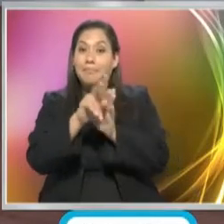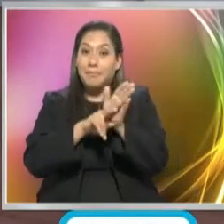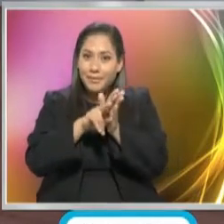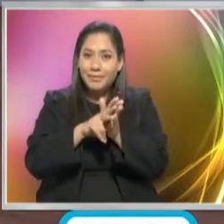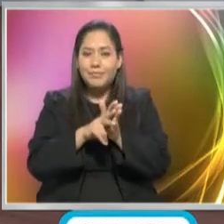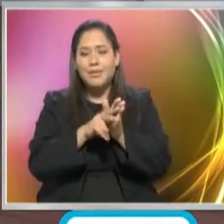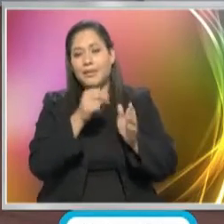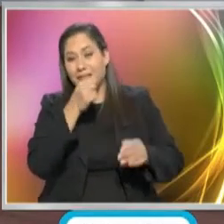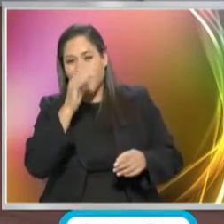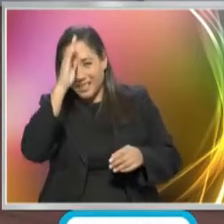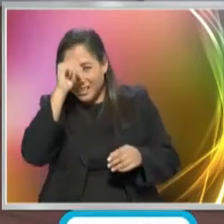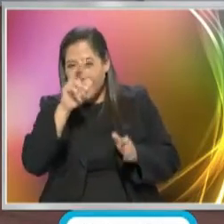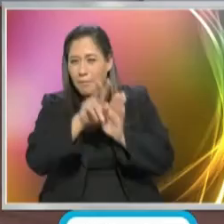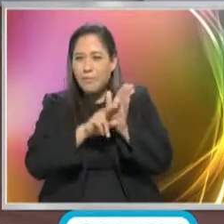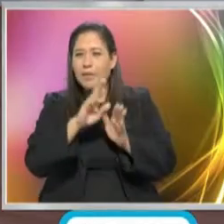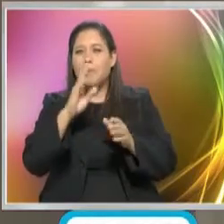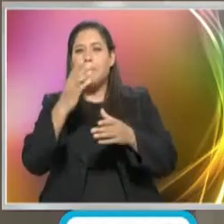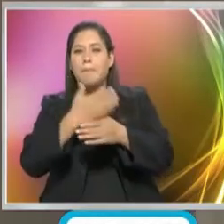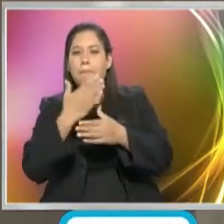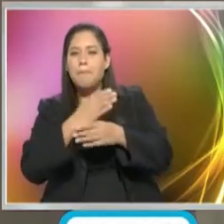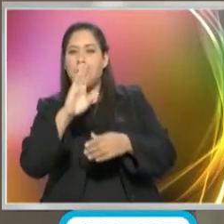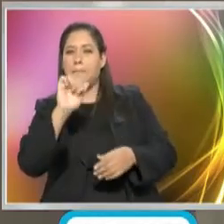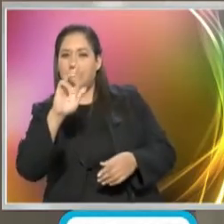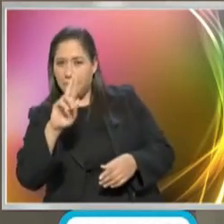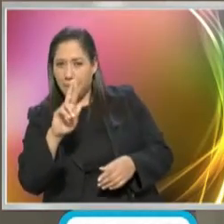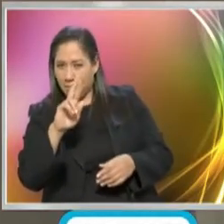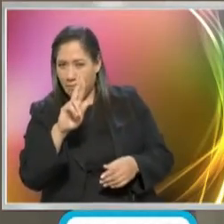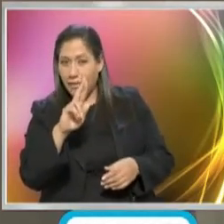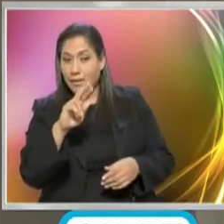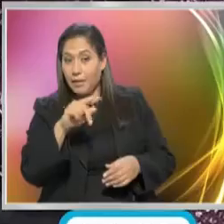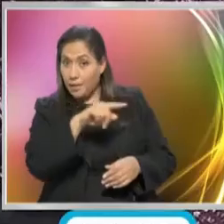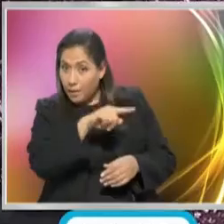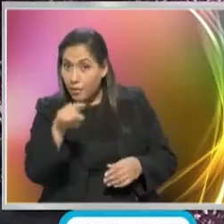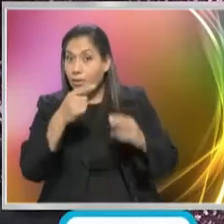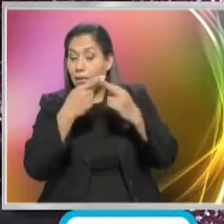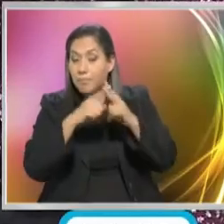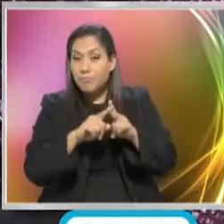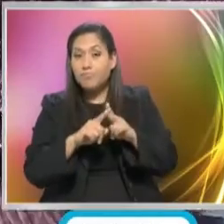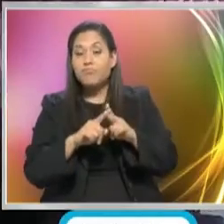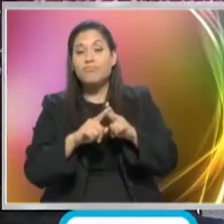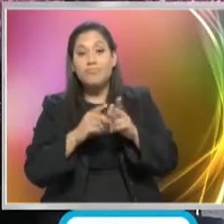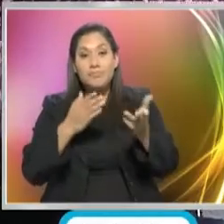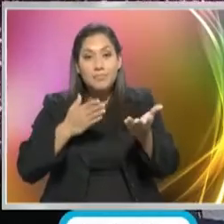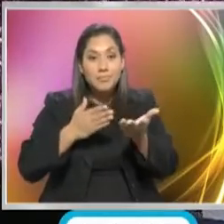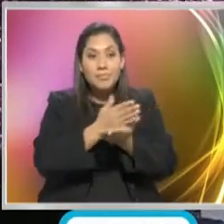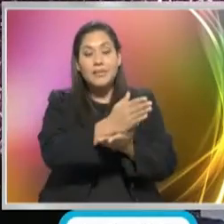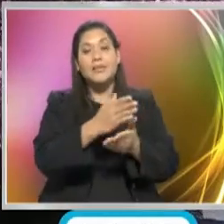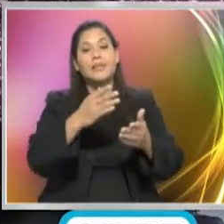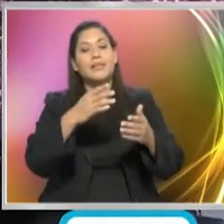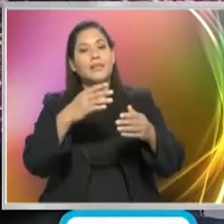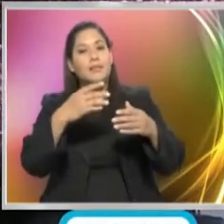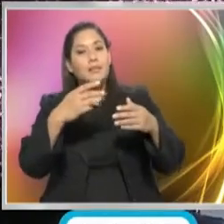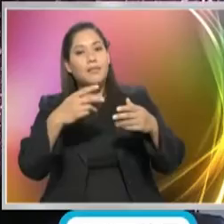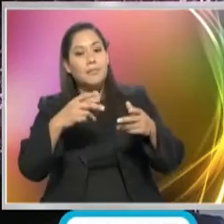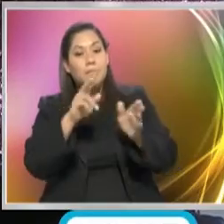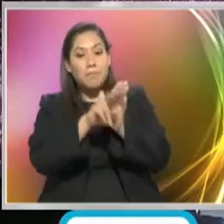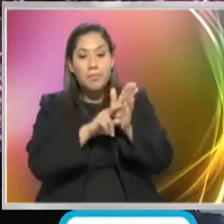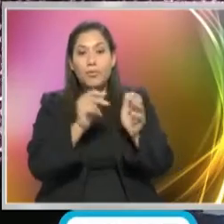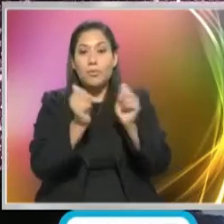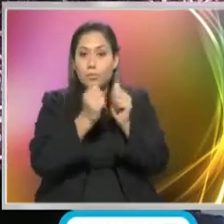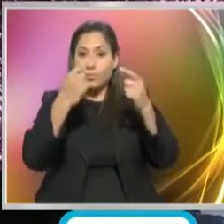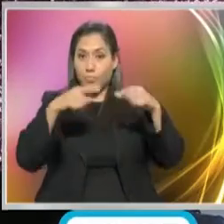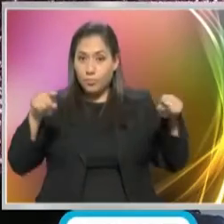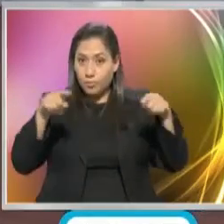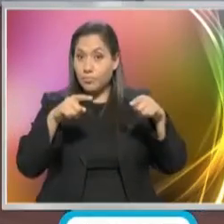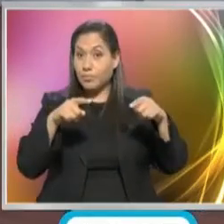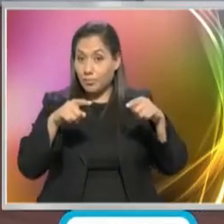Y en los videobares, ¿te acuerdas de los videobares? Claro, porque también ellos empezaron a incursionar en esta industria, ¿no? De los videos musicales